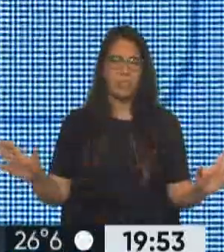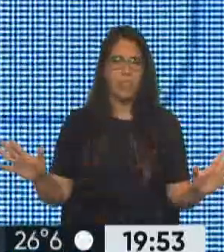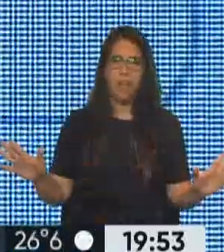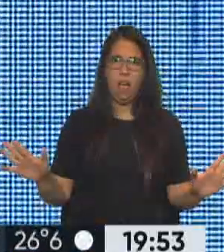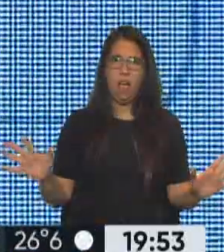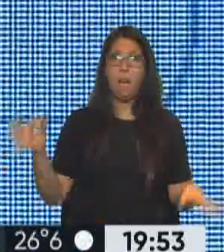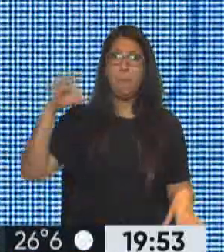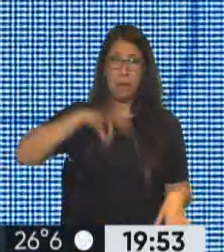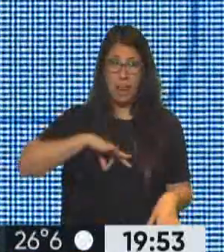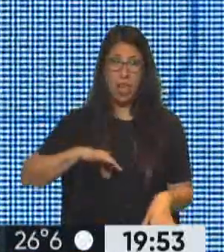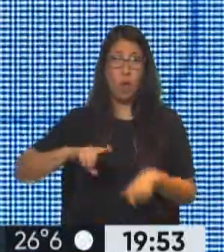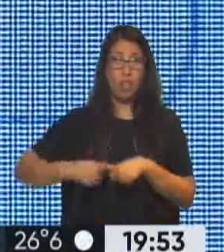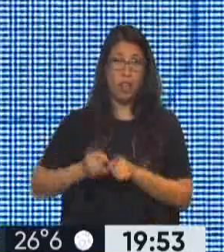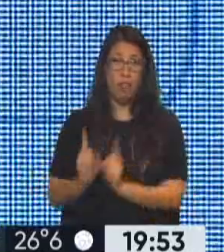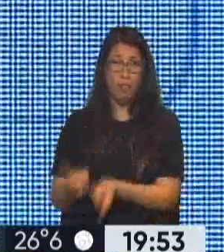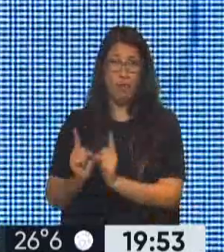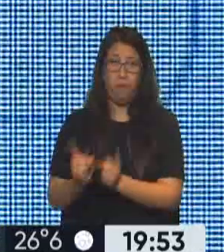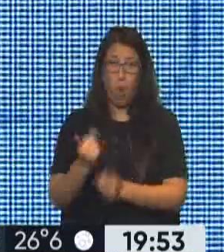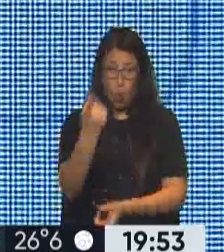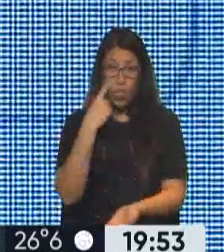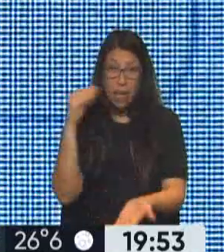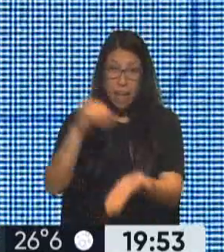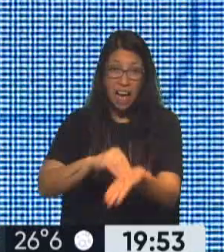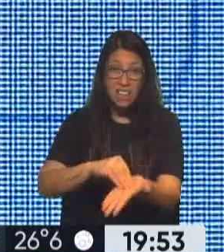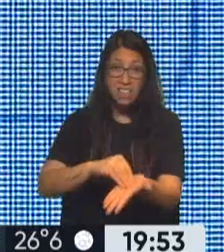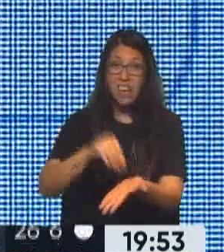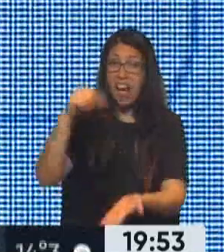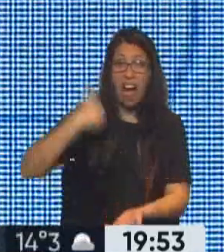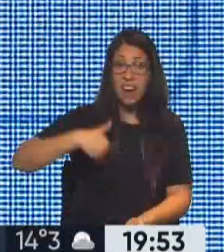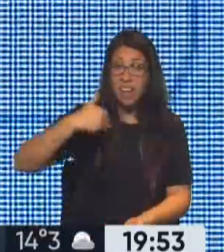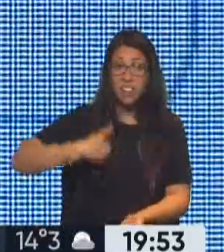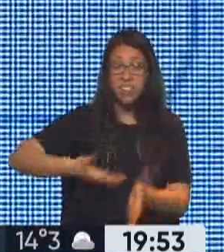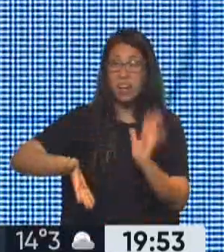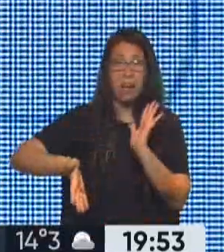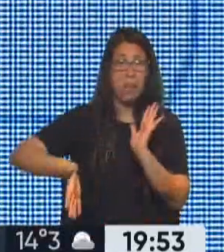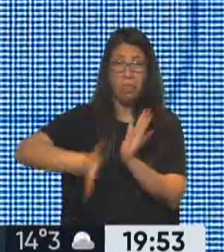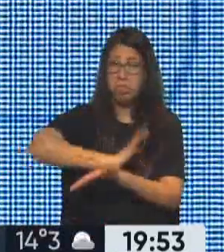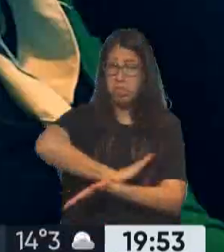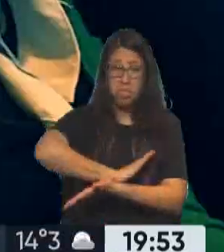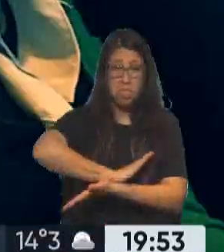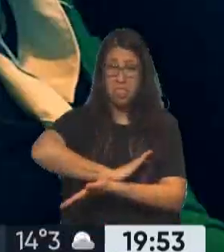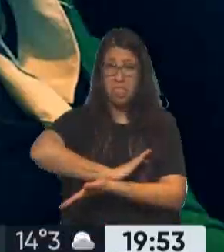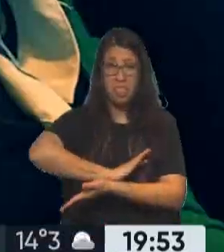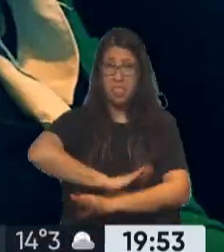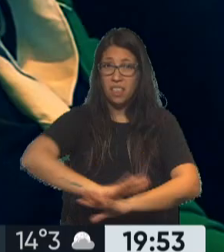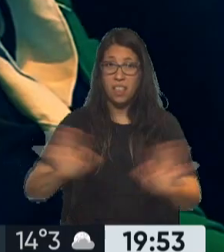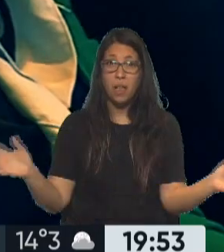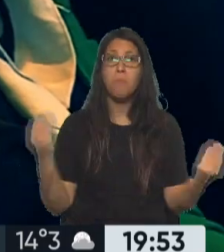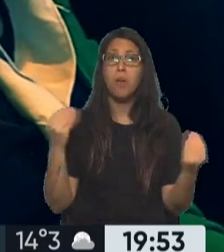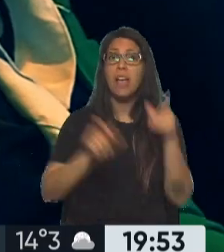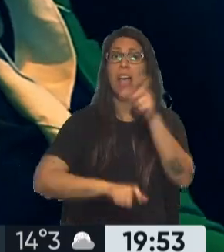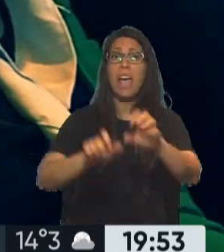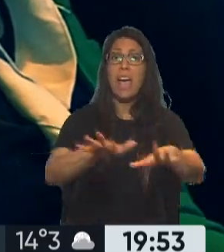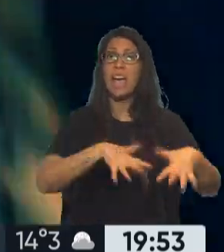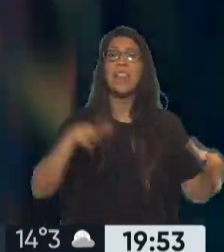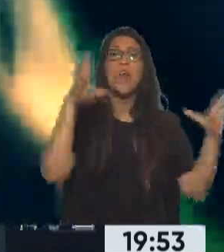de privilegio político, el país termina en disolución total y absoluta porque la gente no se